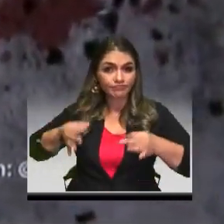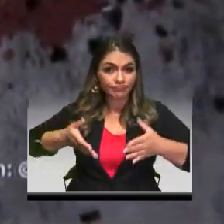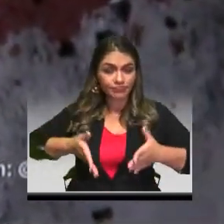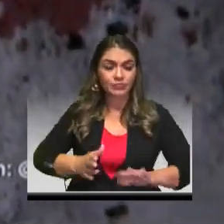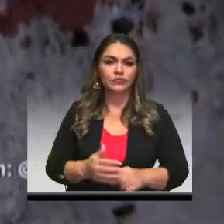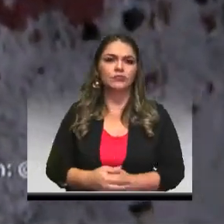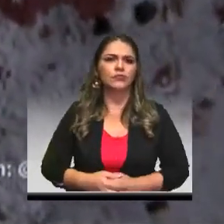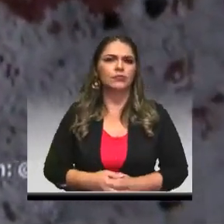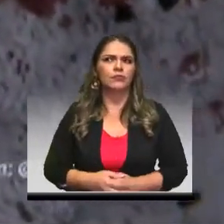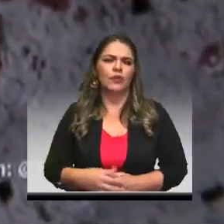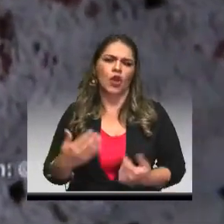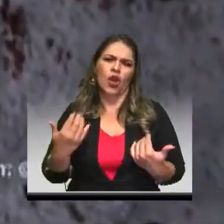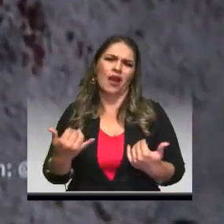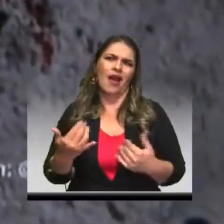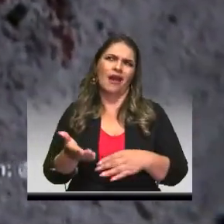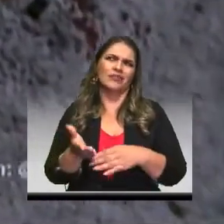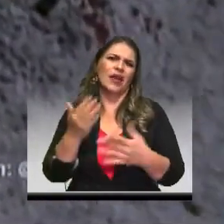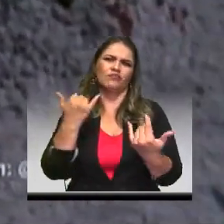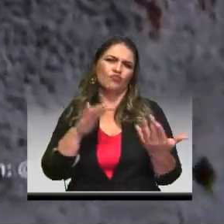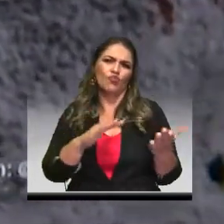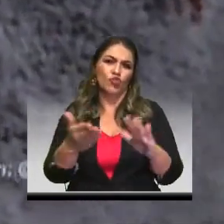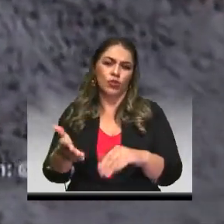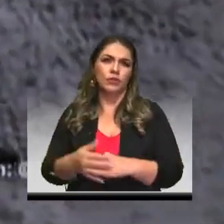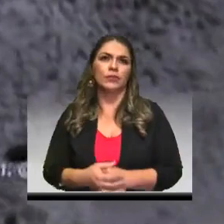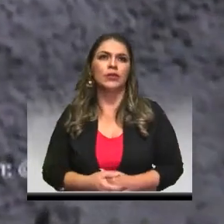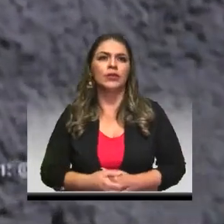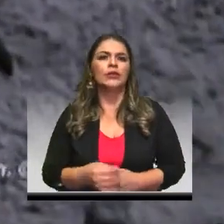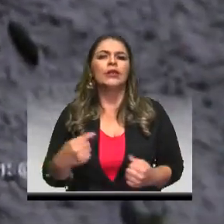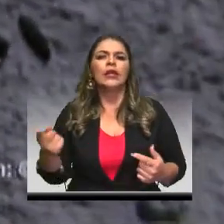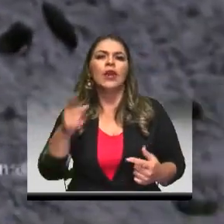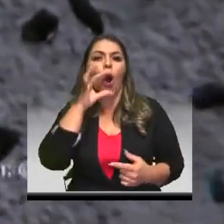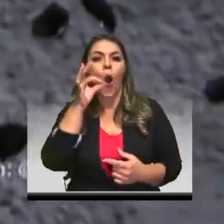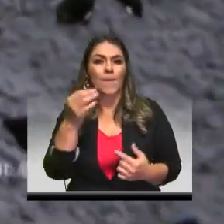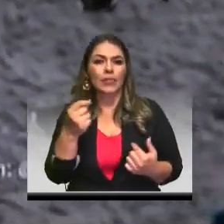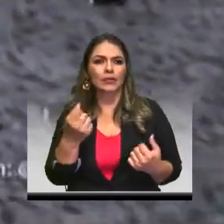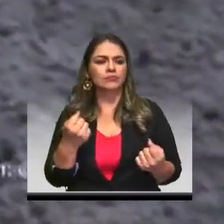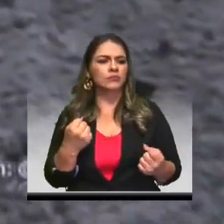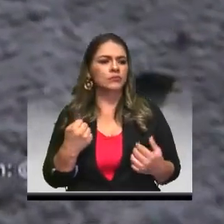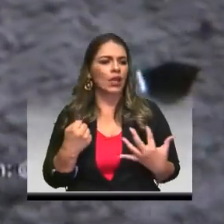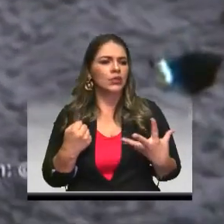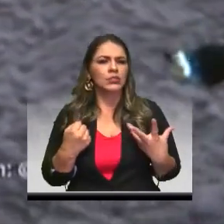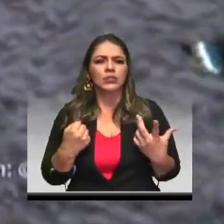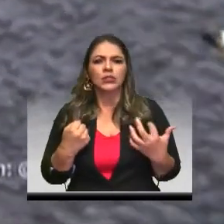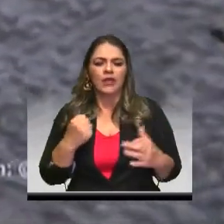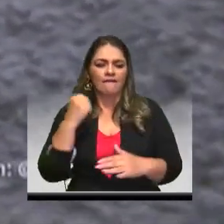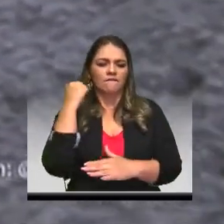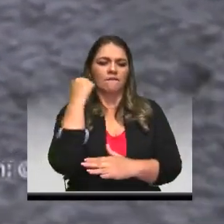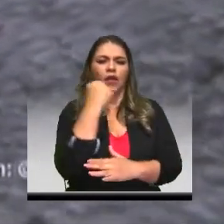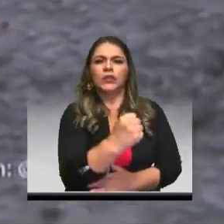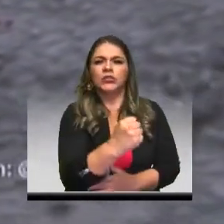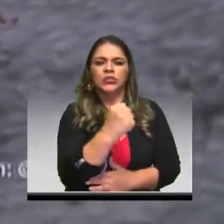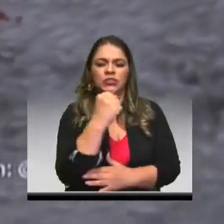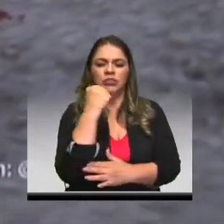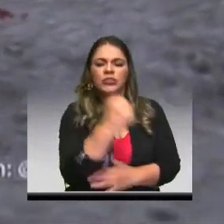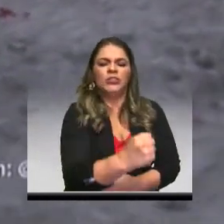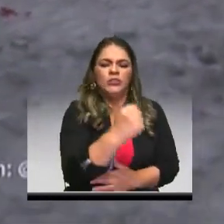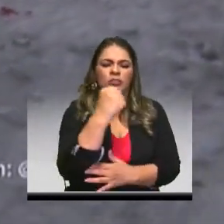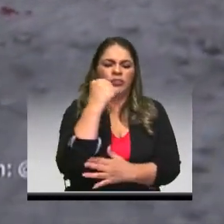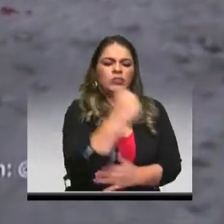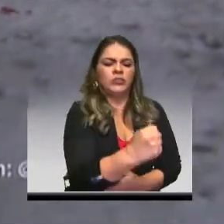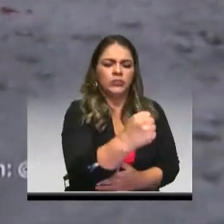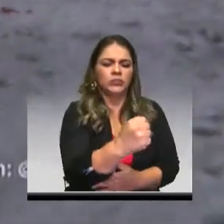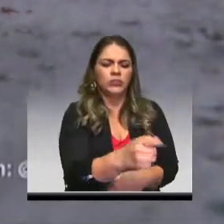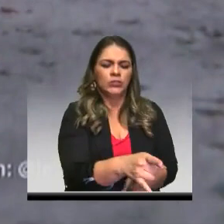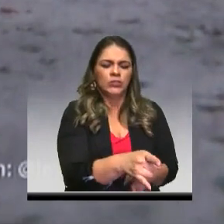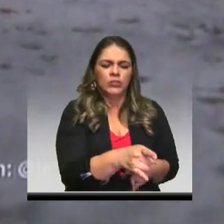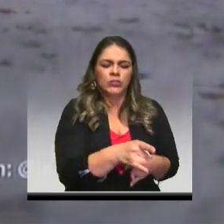él decía, es que con cada homicidio que yo cometo, logro una paz de mente